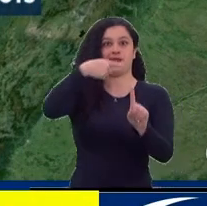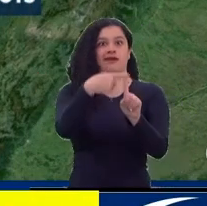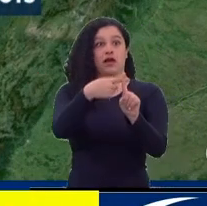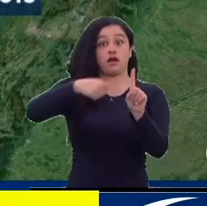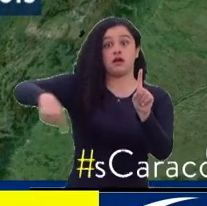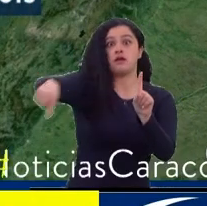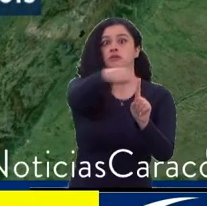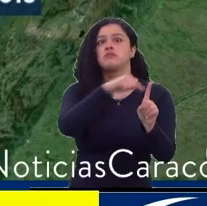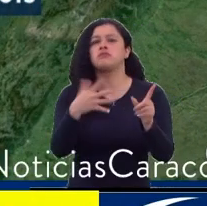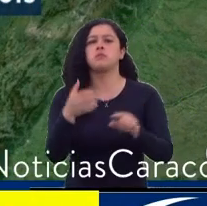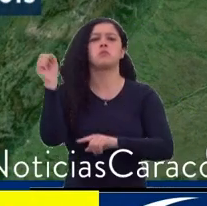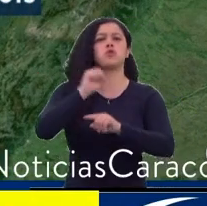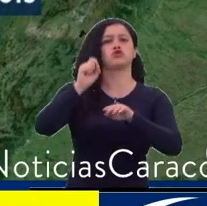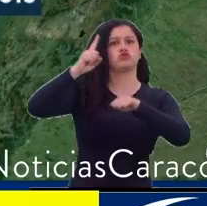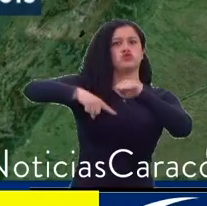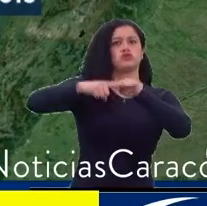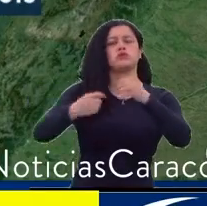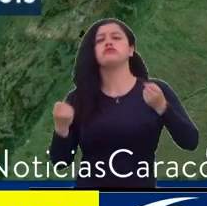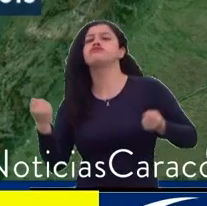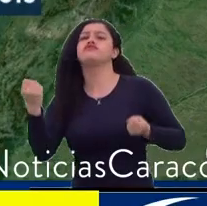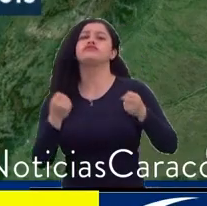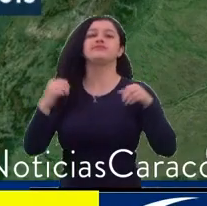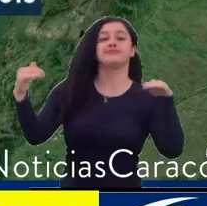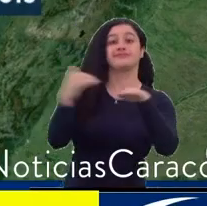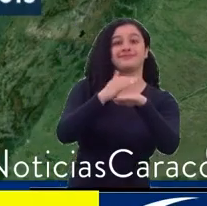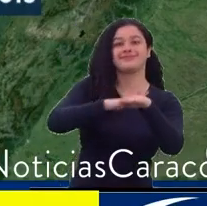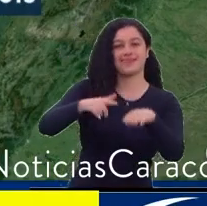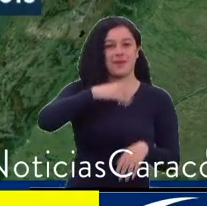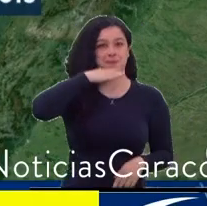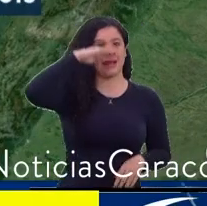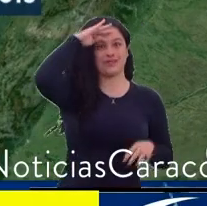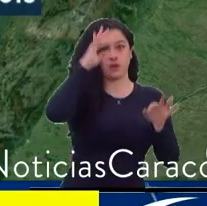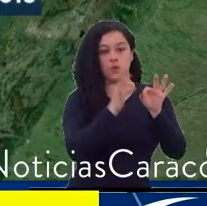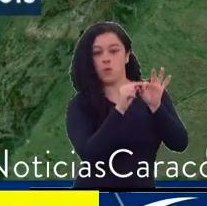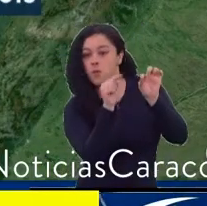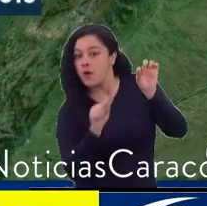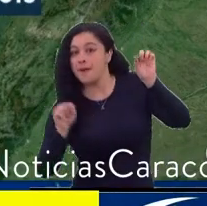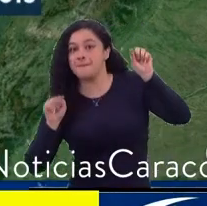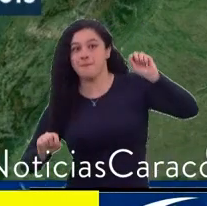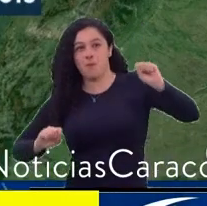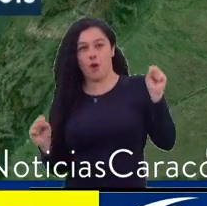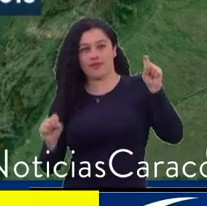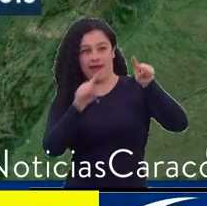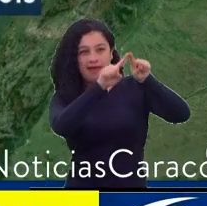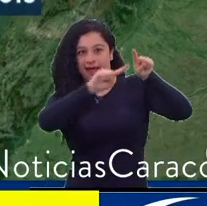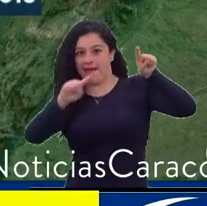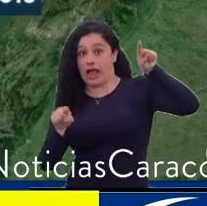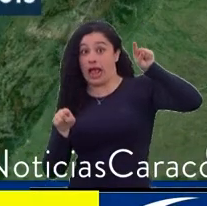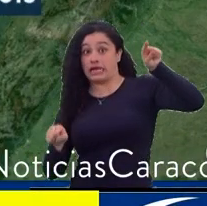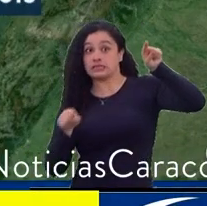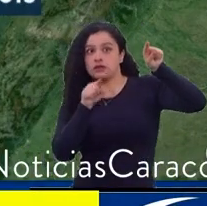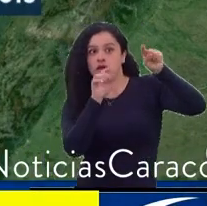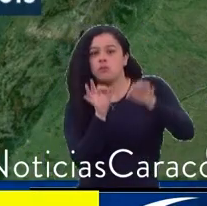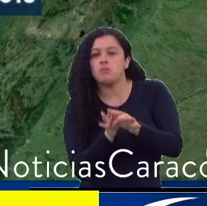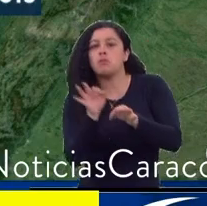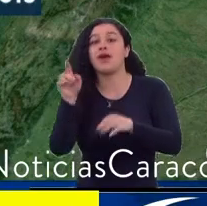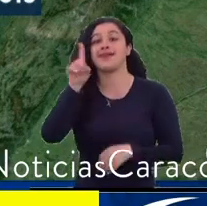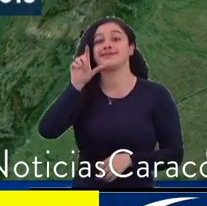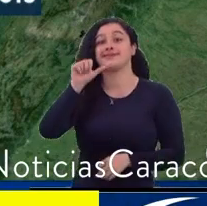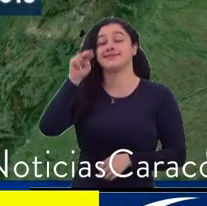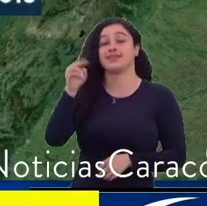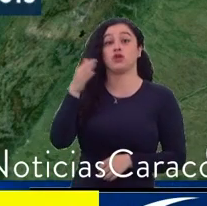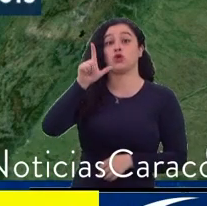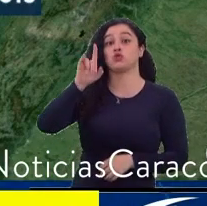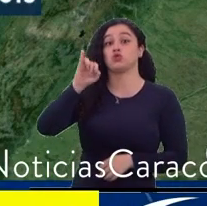en la autopista Medellín-Bogotá a la altura del municipio de San Luis. Allí, de acuerdo con la información entregada por las autoridades, información preliminar, porque